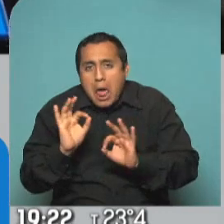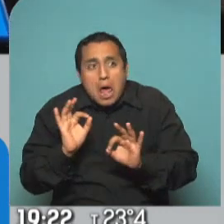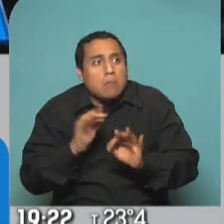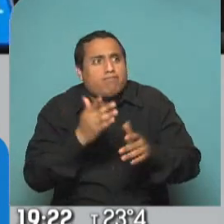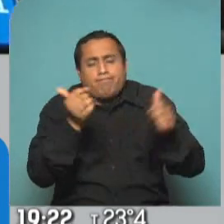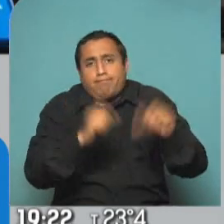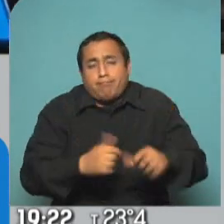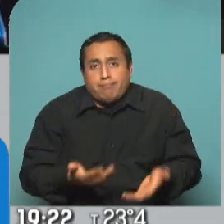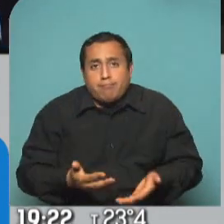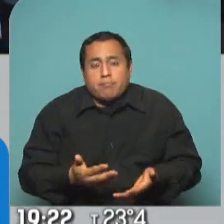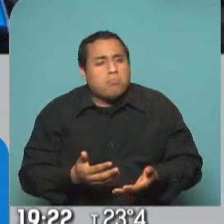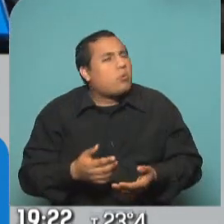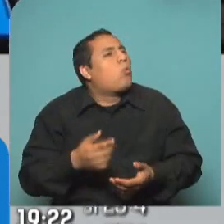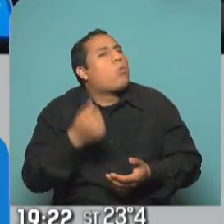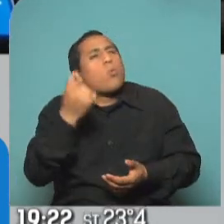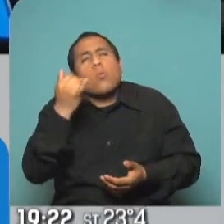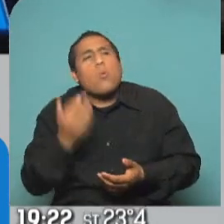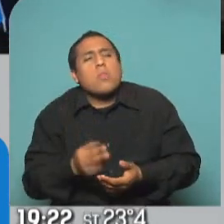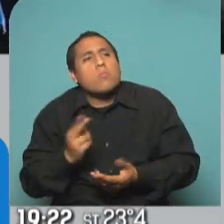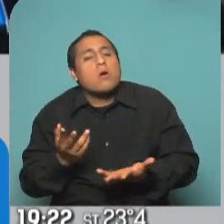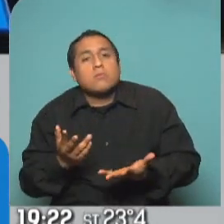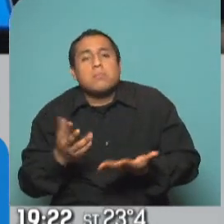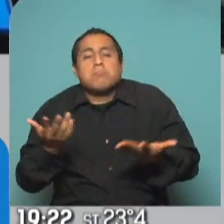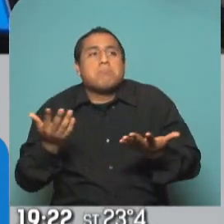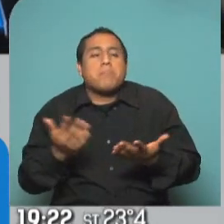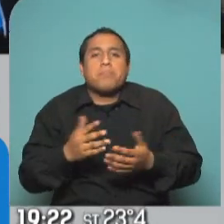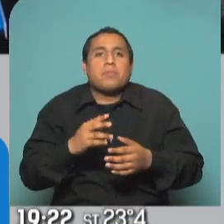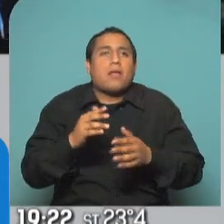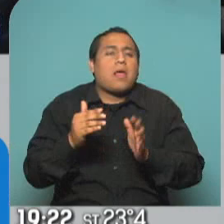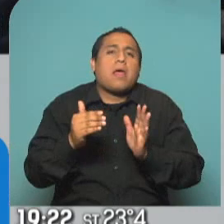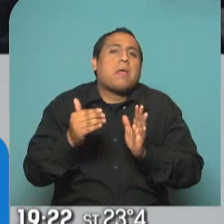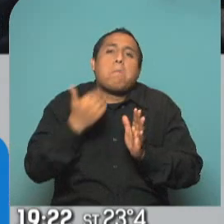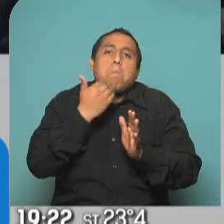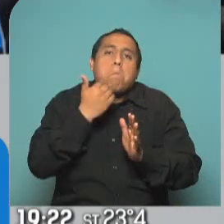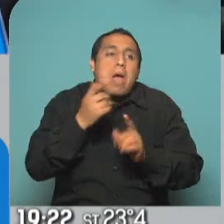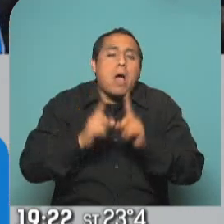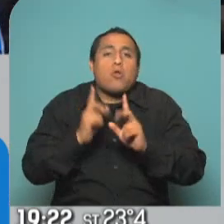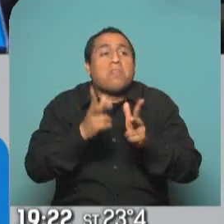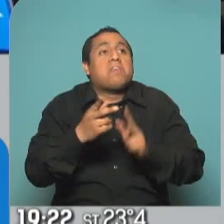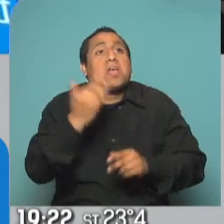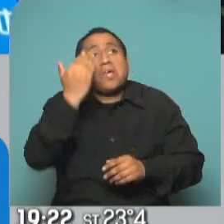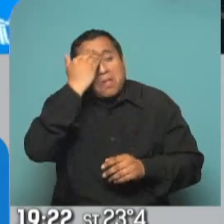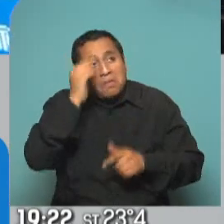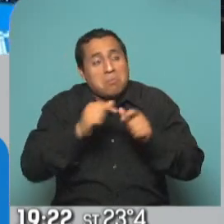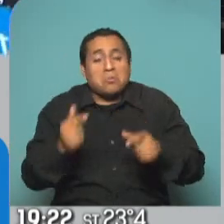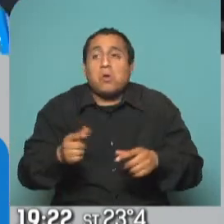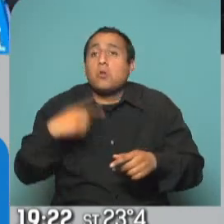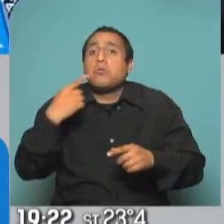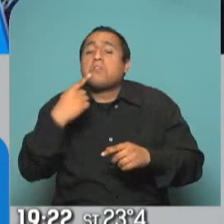personas, seguían sacando gente, hasta salió un muchacho de adentro medio conmocionado diciendo que hubo 3